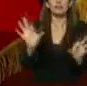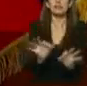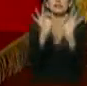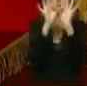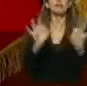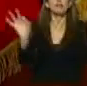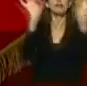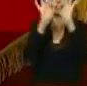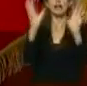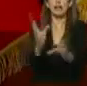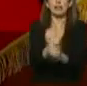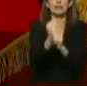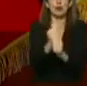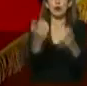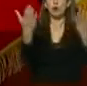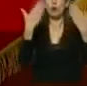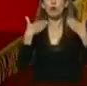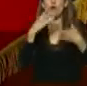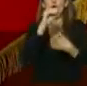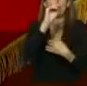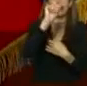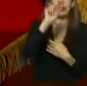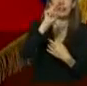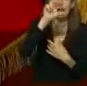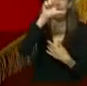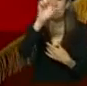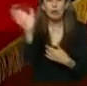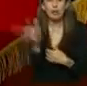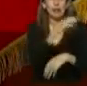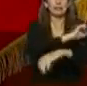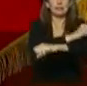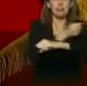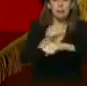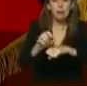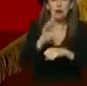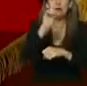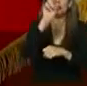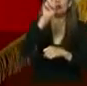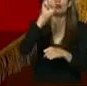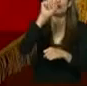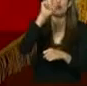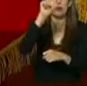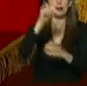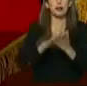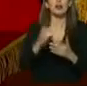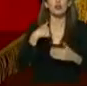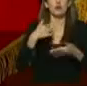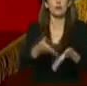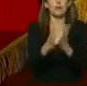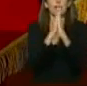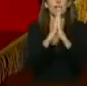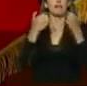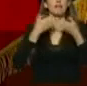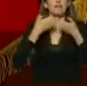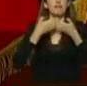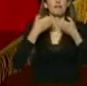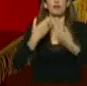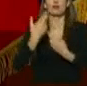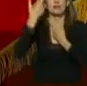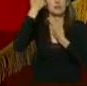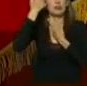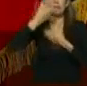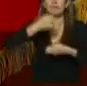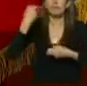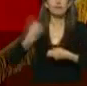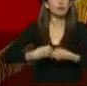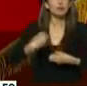la querida Guayaquil, a Daule, a Durán y a San Borondón. Y he dispuesto la conformación de una fuerza de tarea conjunta a cargo de las Fuerzas Armadas.